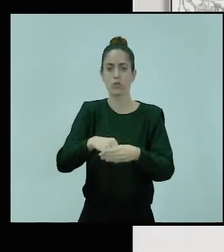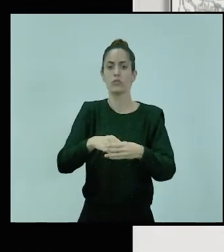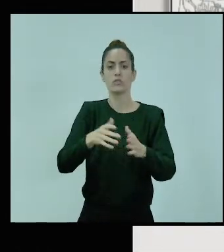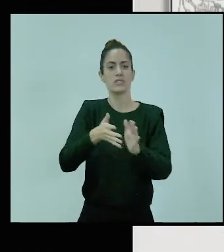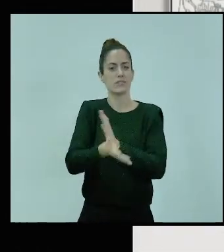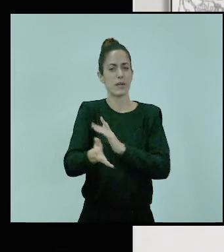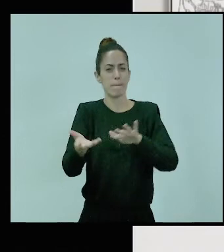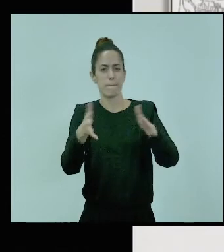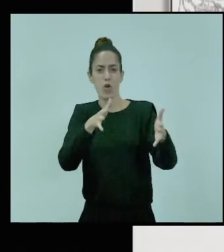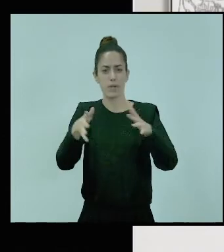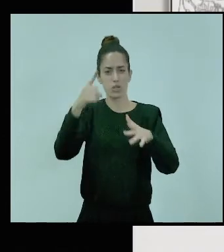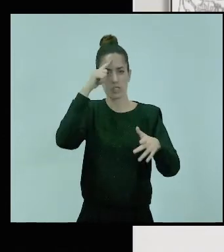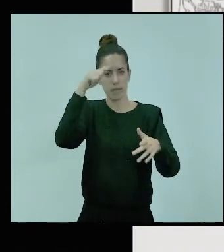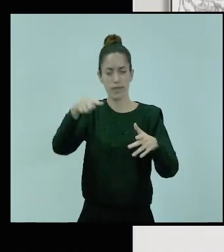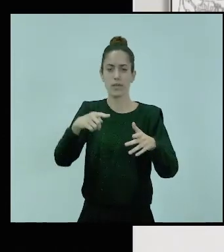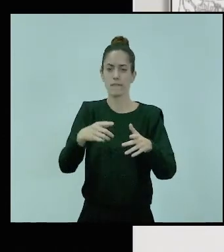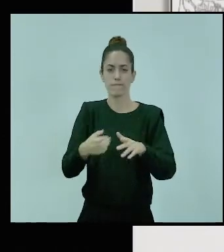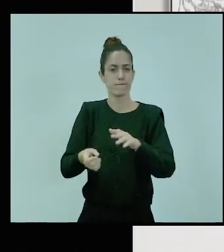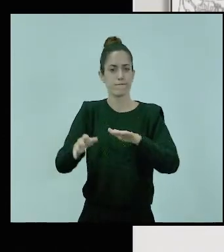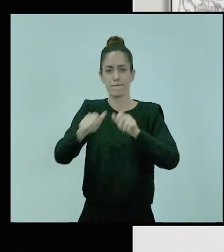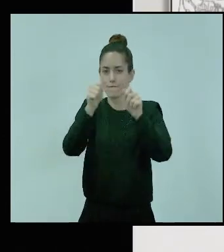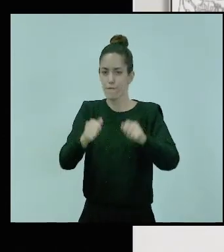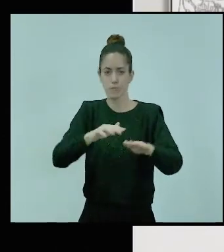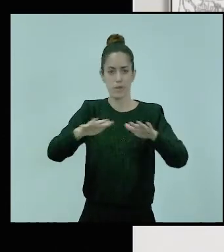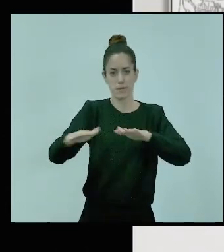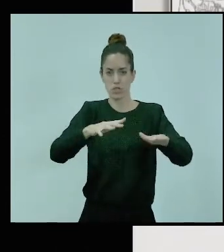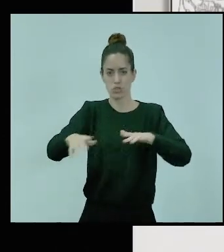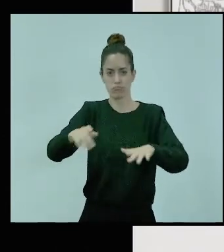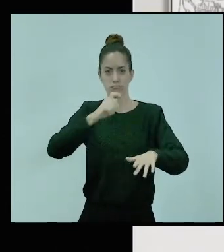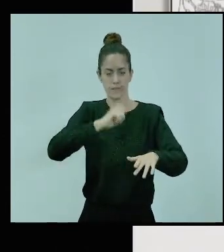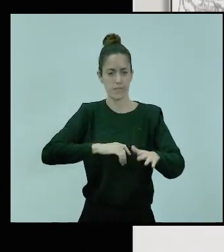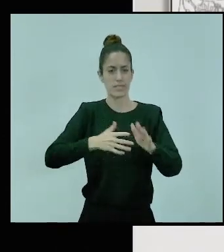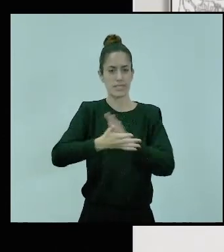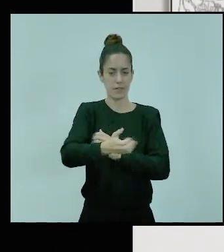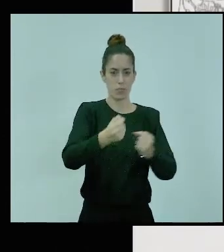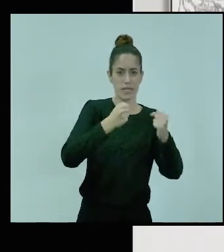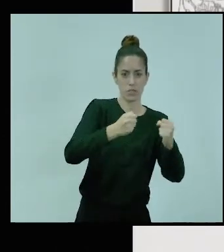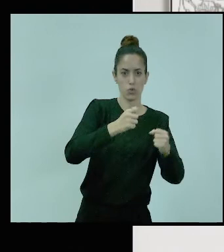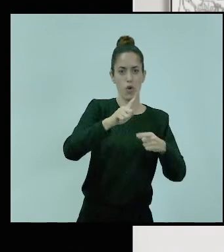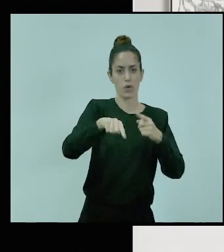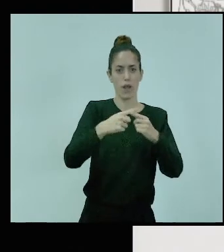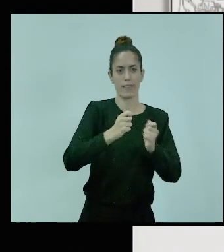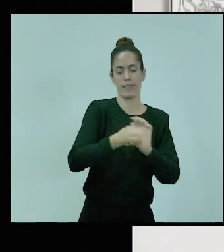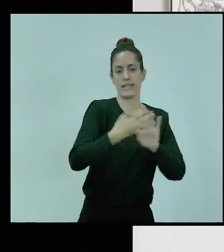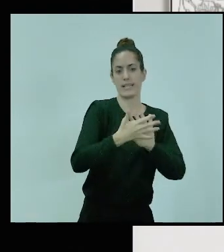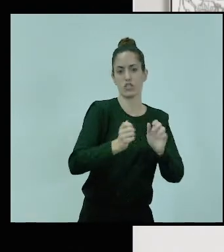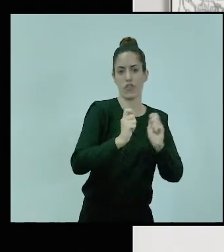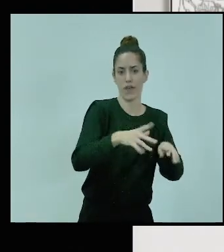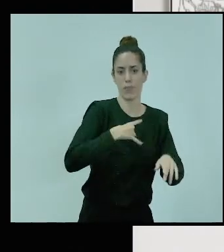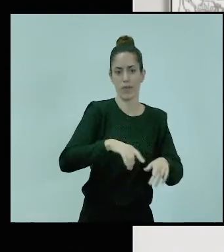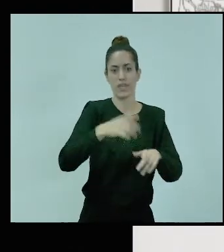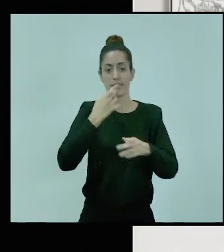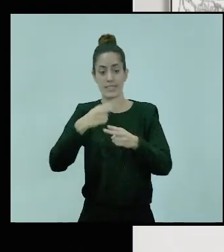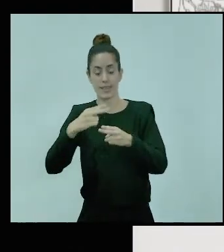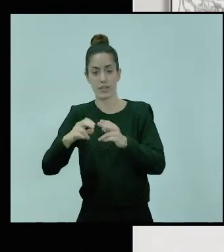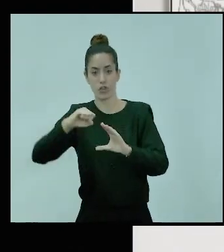hacer una estimación de cuál va a ser su modo de vibración. Conociendo la magnitud se le puede dar una aceleración. Y teniendo un dato